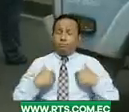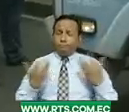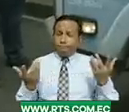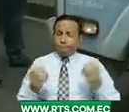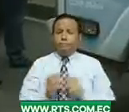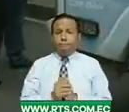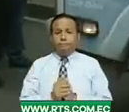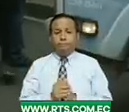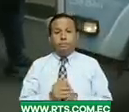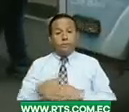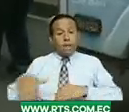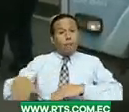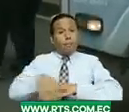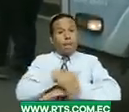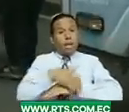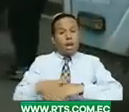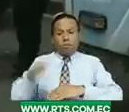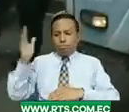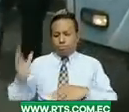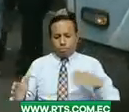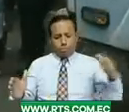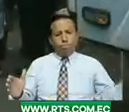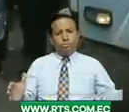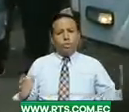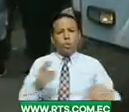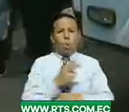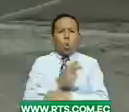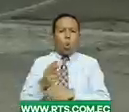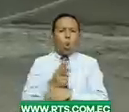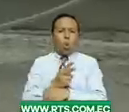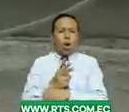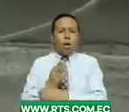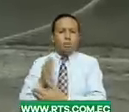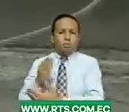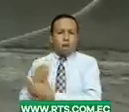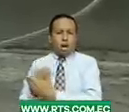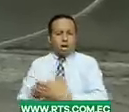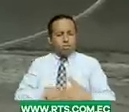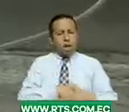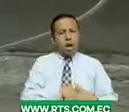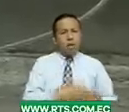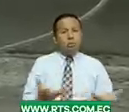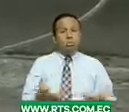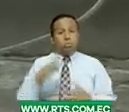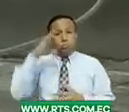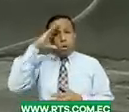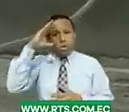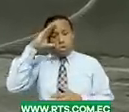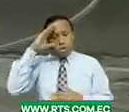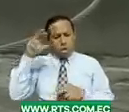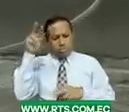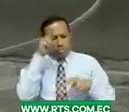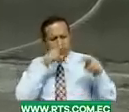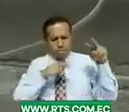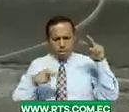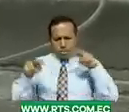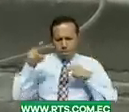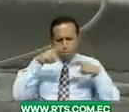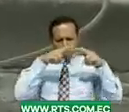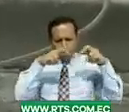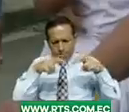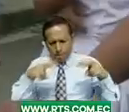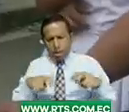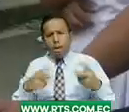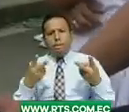manera simultánea, la policía levantaba indicios y el personal de la Corporación Nacional de Electricidad solucionaba el problema que dejó